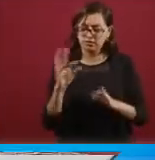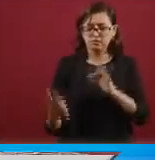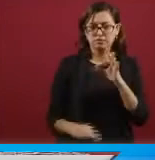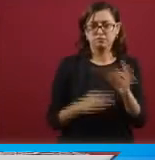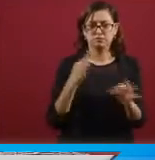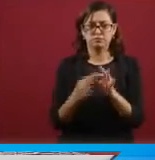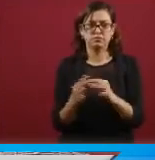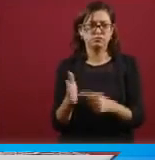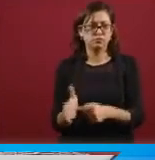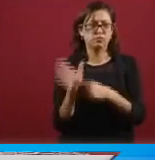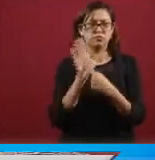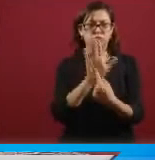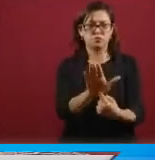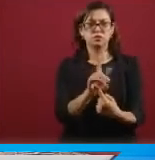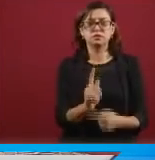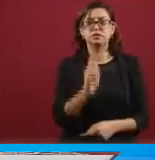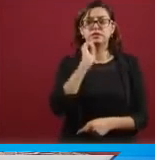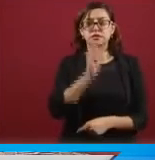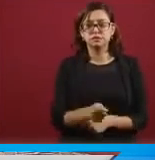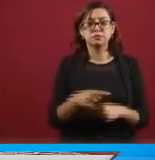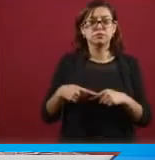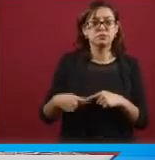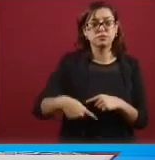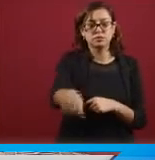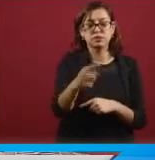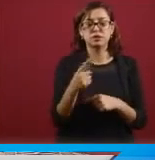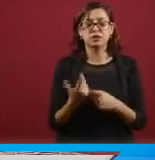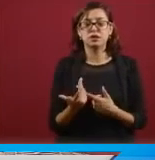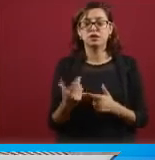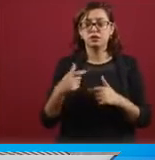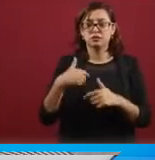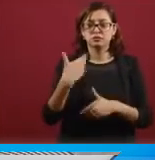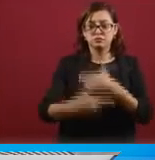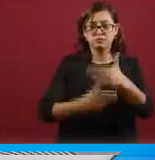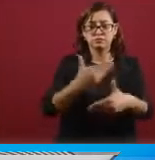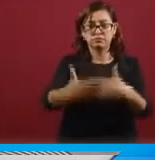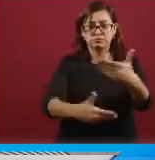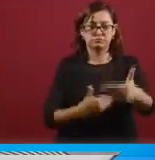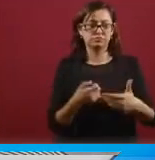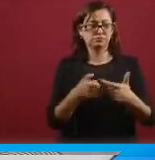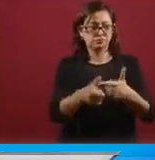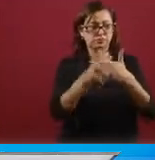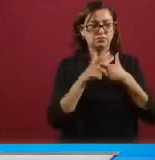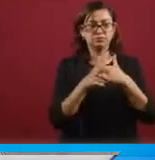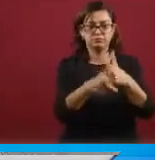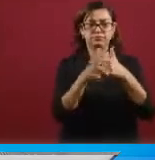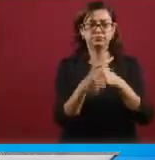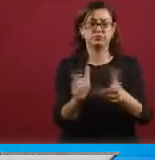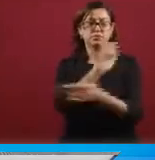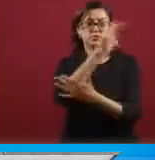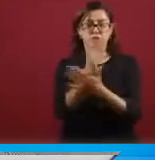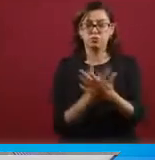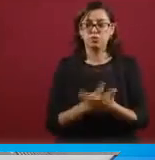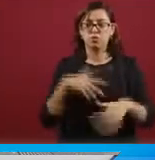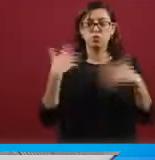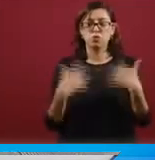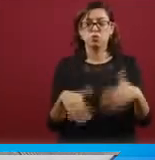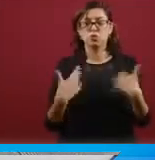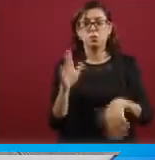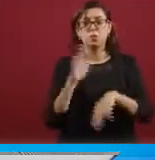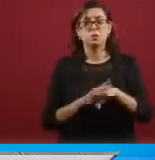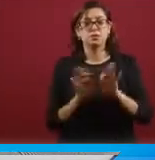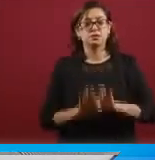Microcréditos Bienestar. Las micro, pequeña y medianas empresas representan un 99% del total de las empresas del país, que